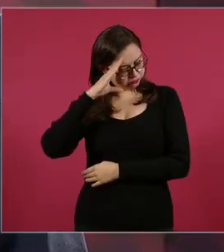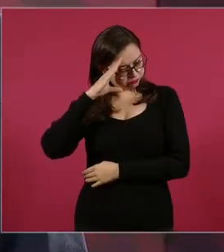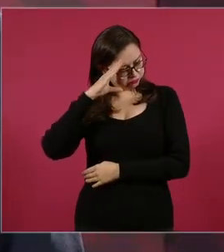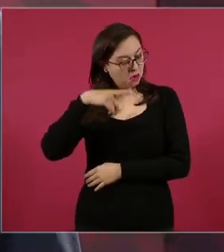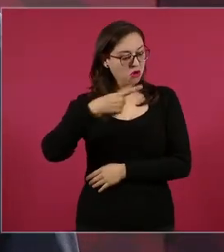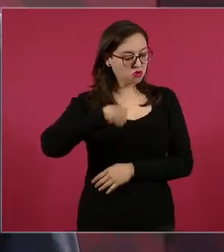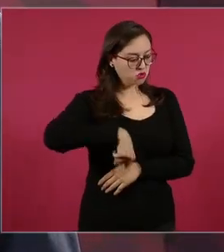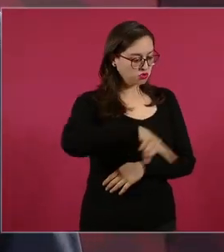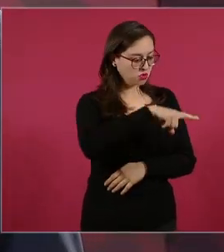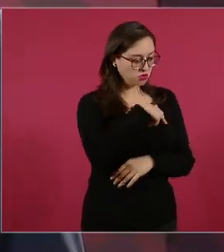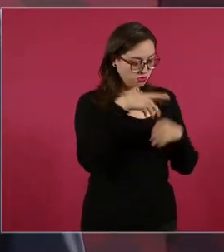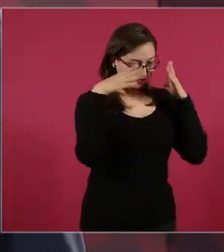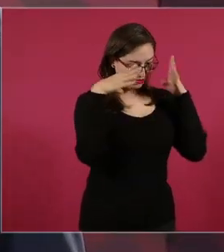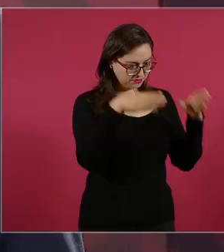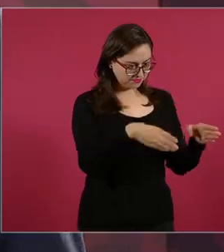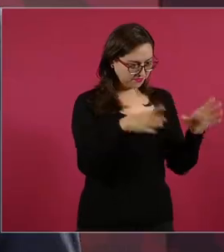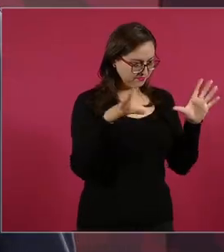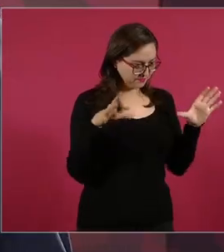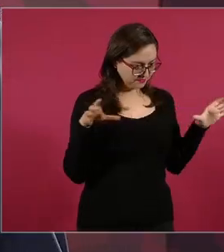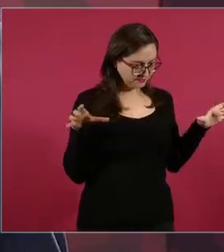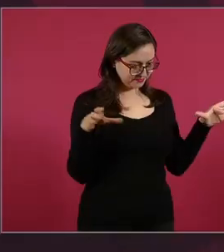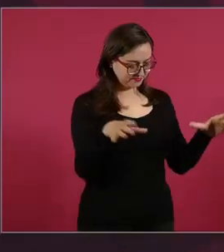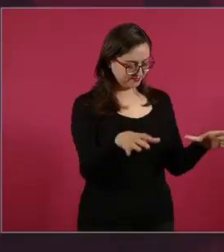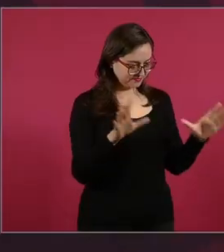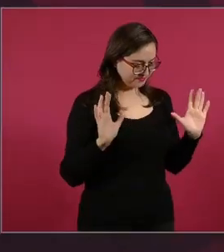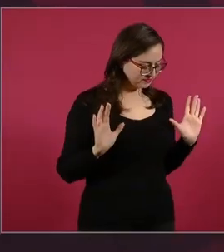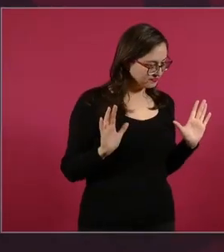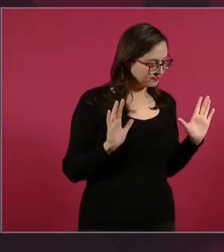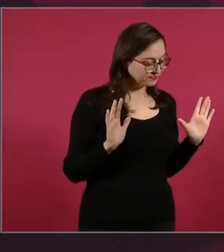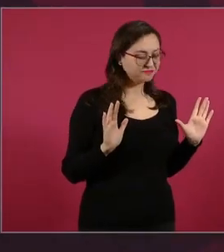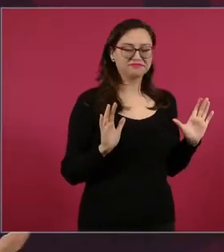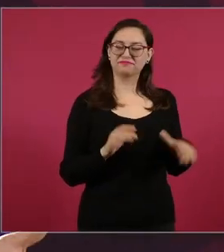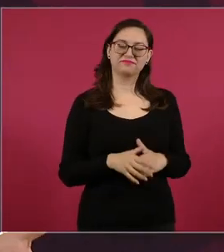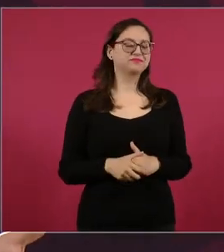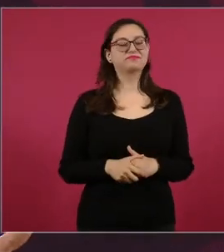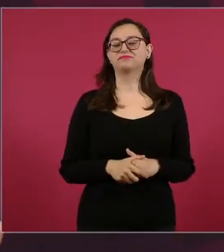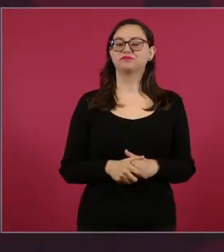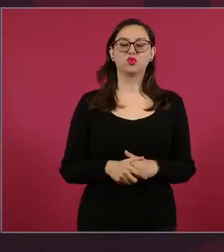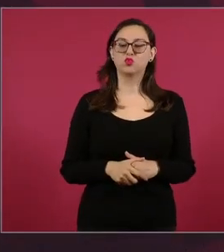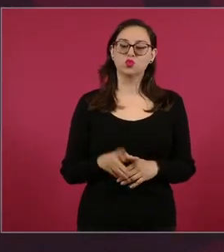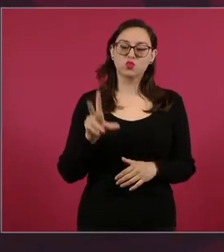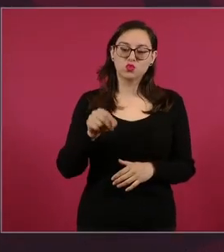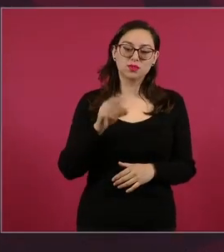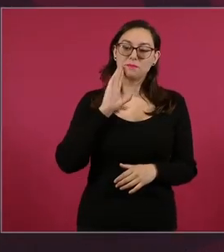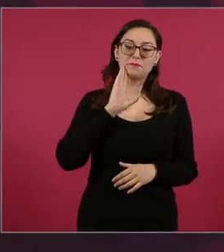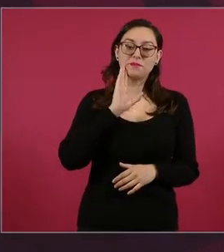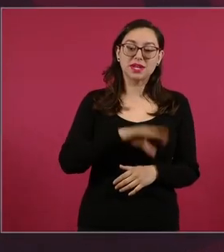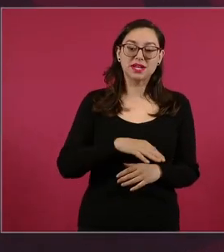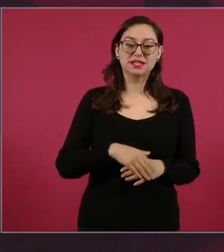nosotros. Pues no, porque